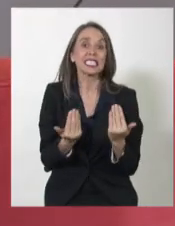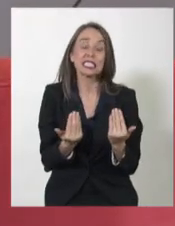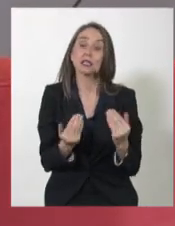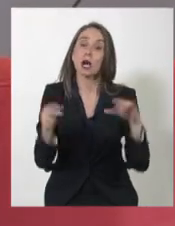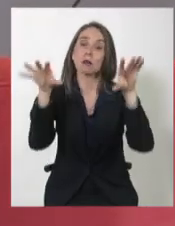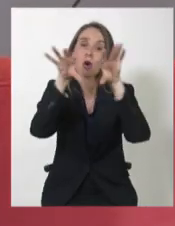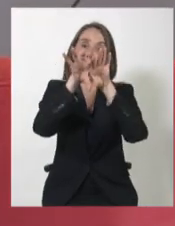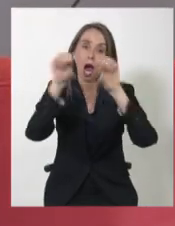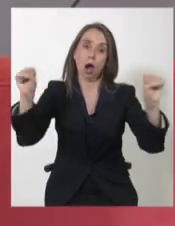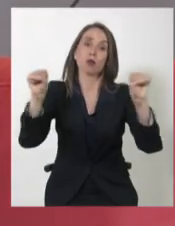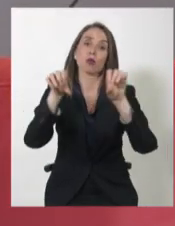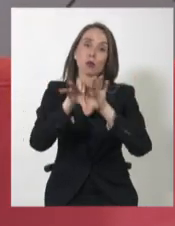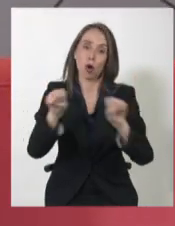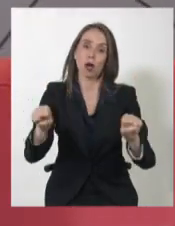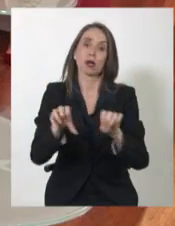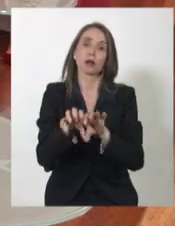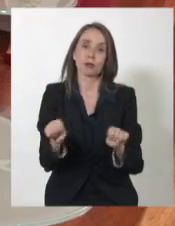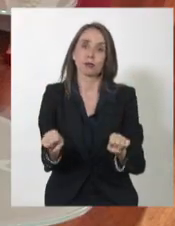acuerdos.